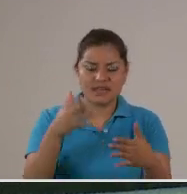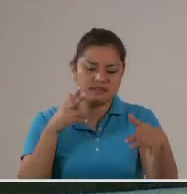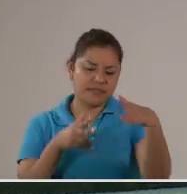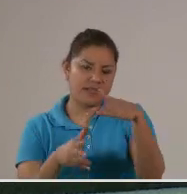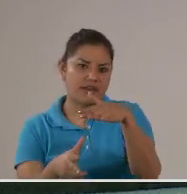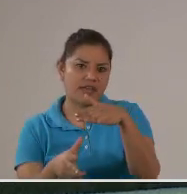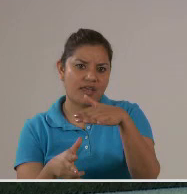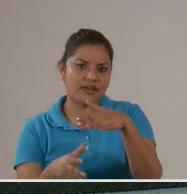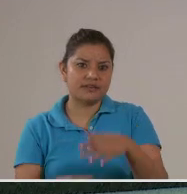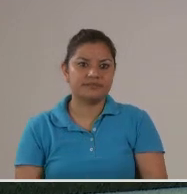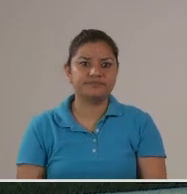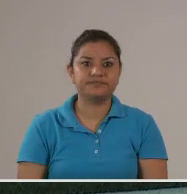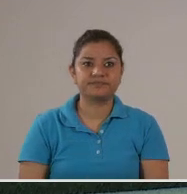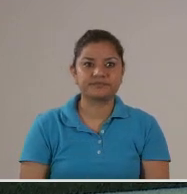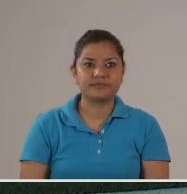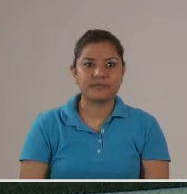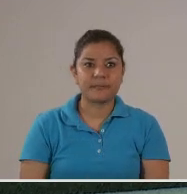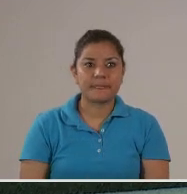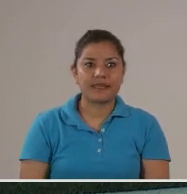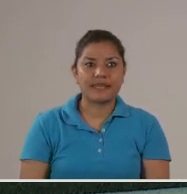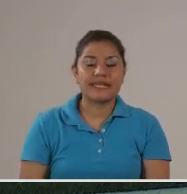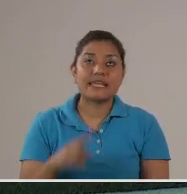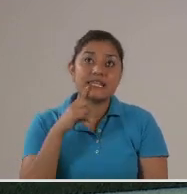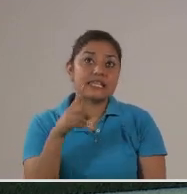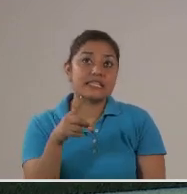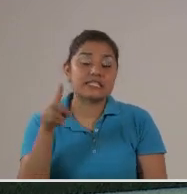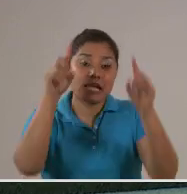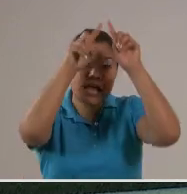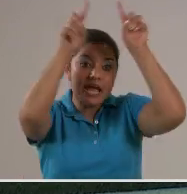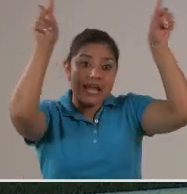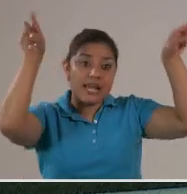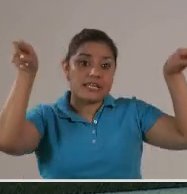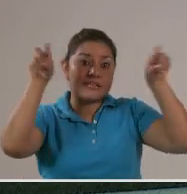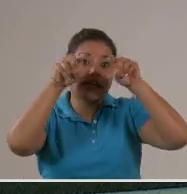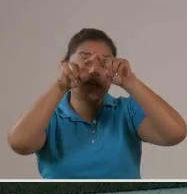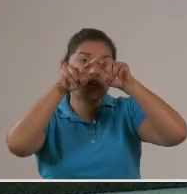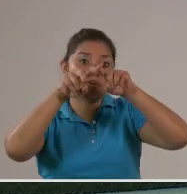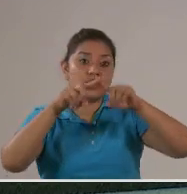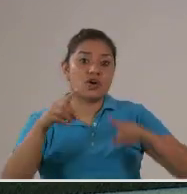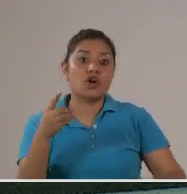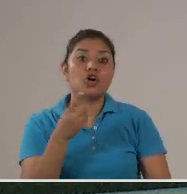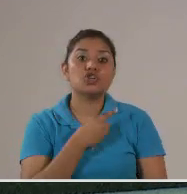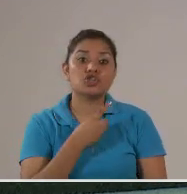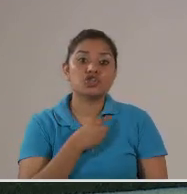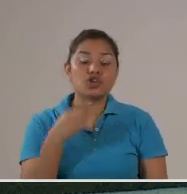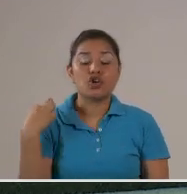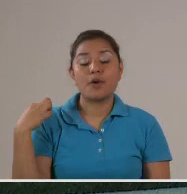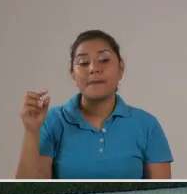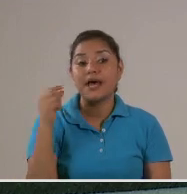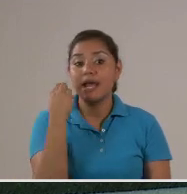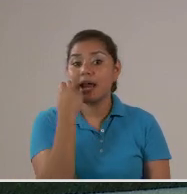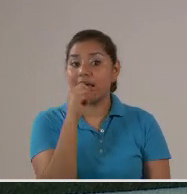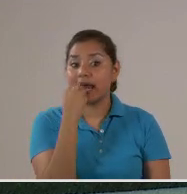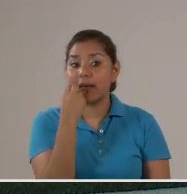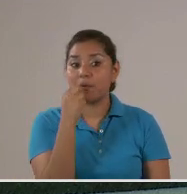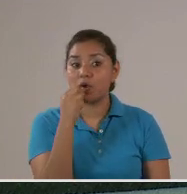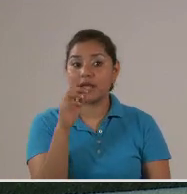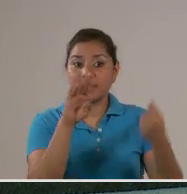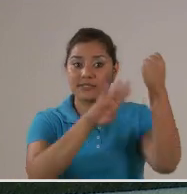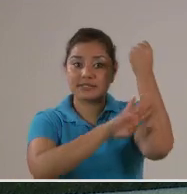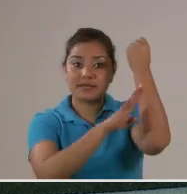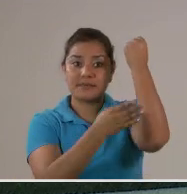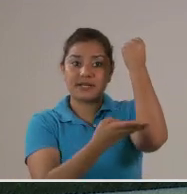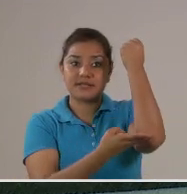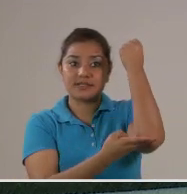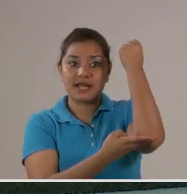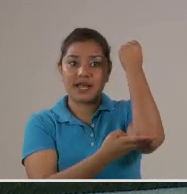ahí hermano y a veces dice eh Solo para señores embarazadas y baja decir